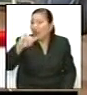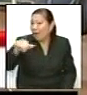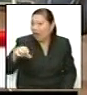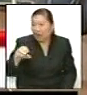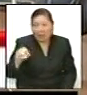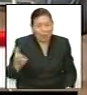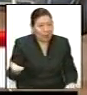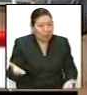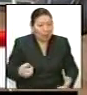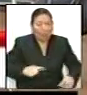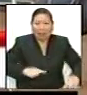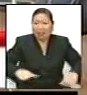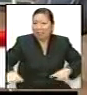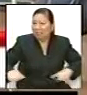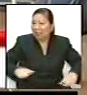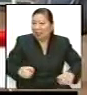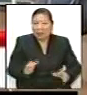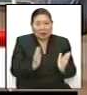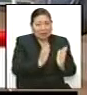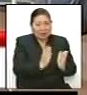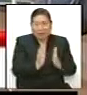para direccionar